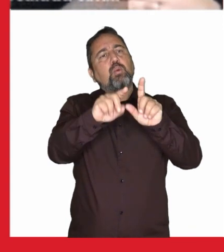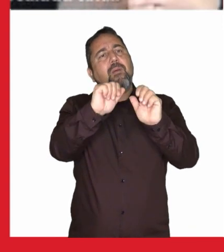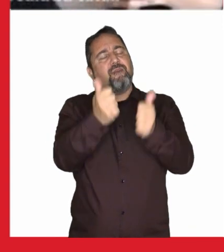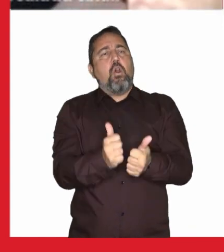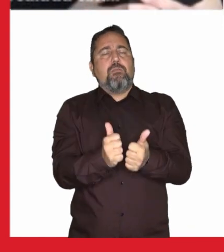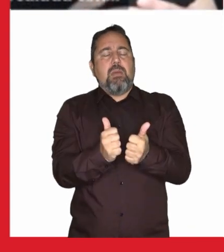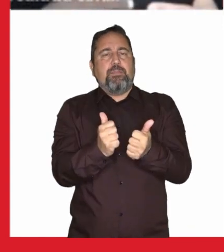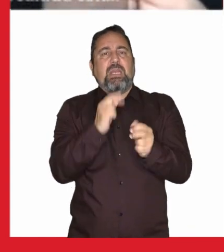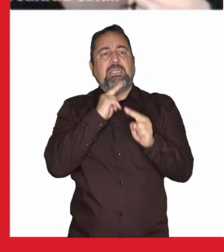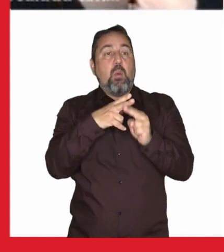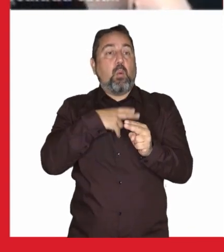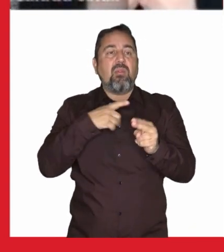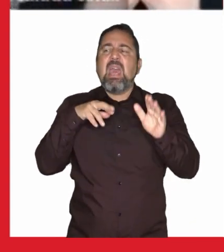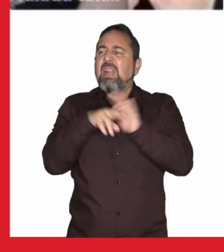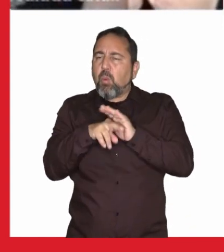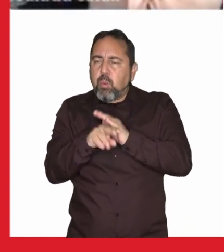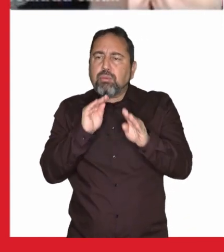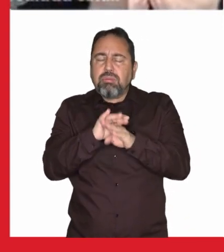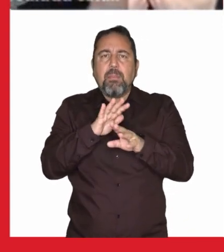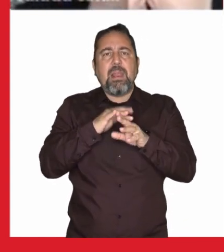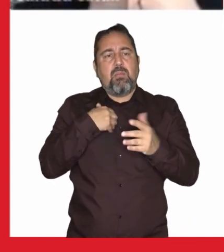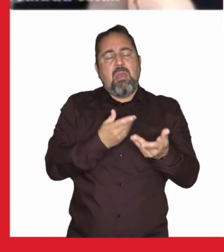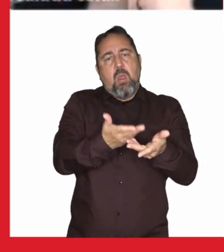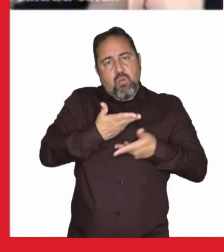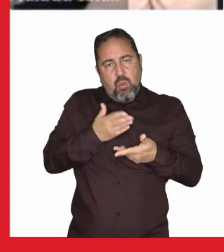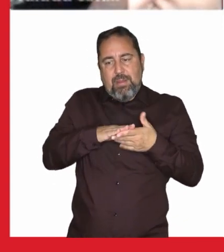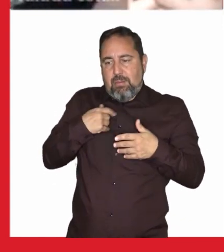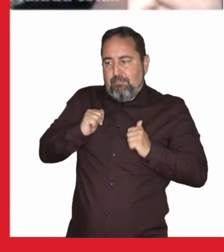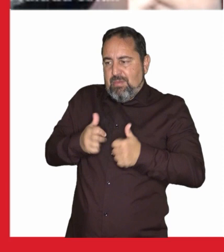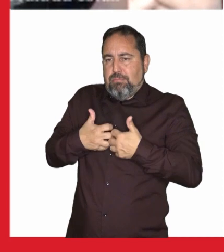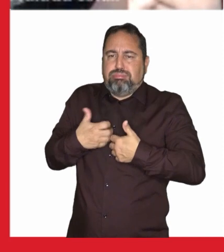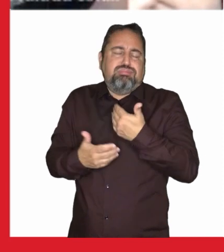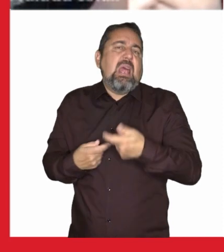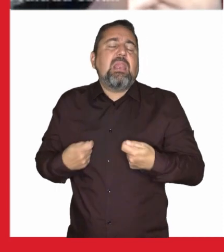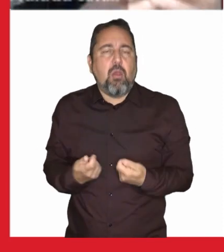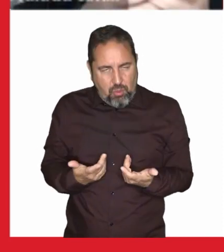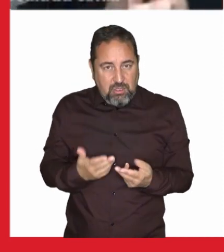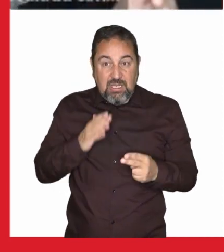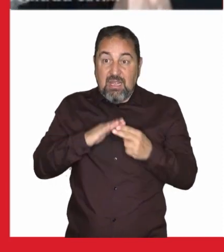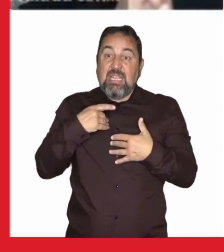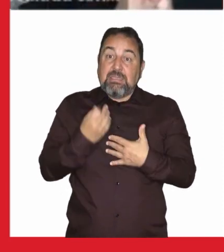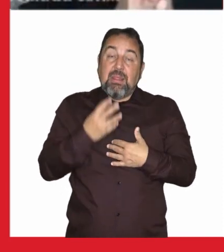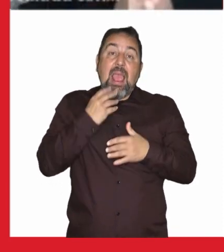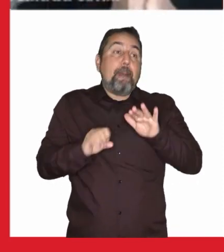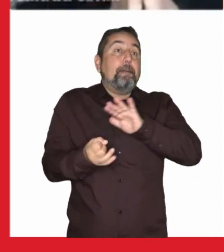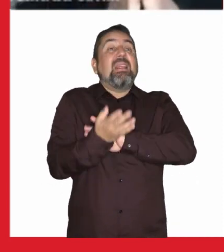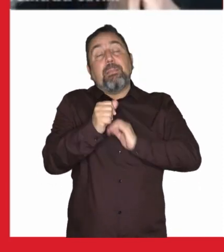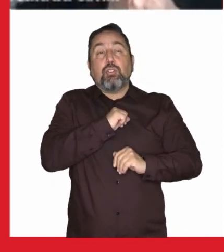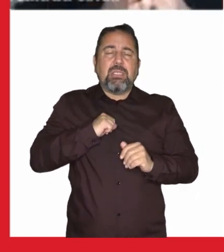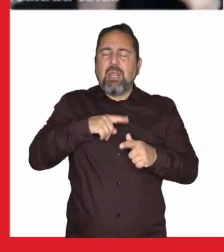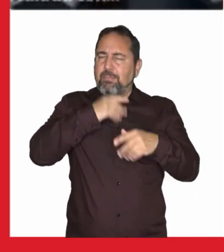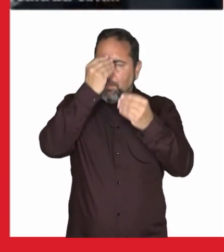es que presta su forma jurídica y todos los recursos de inversión para arrancar el negocio. Esto, en los casos de emprendimiento